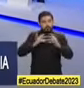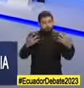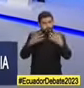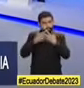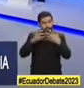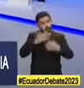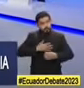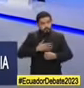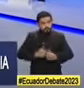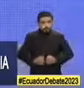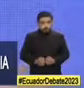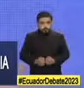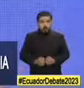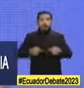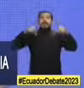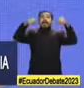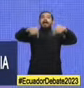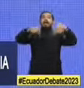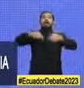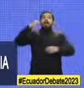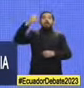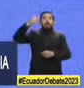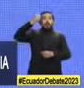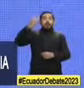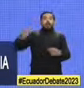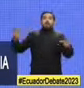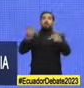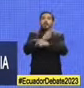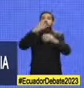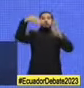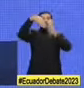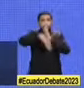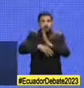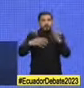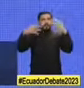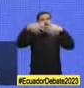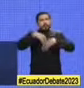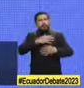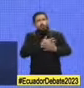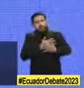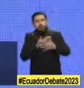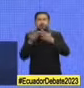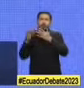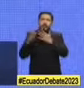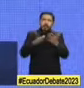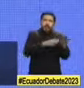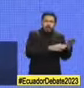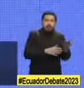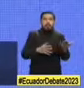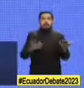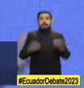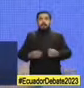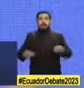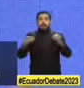tiempo. Este gobierno nos sumió en la delincuencia, en el dolor, en la muerte y en la